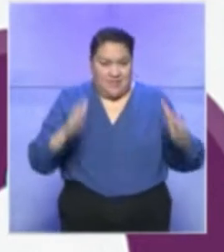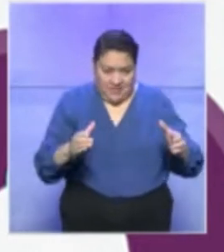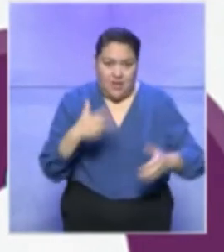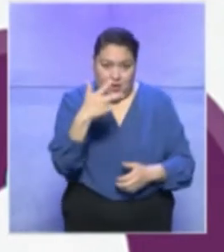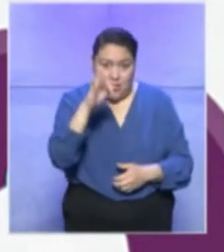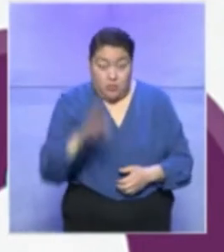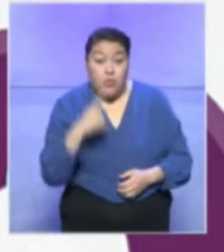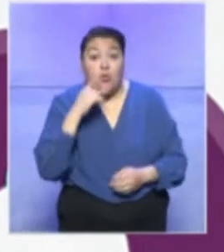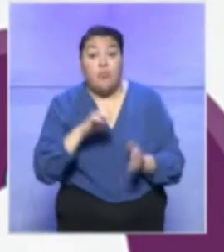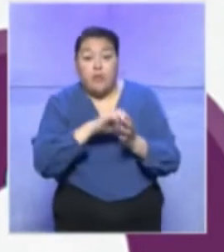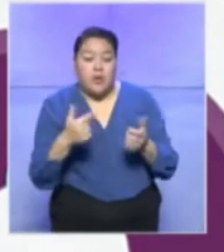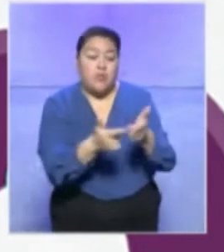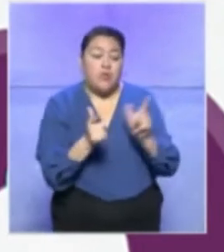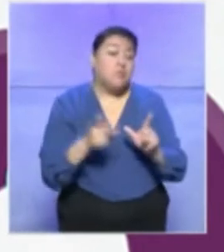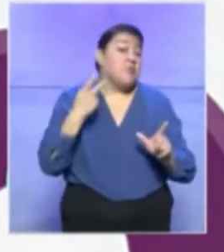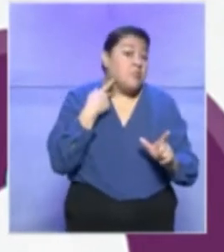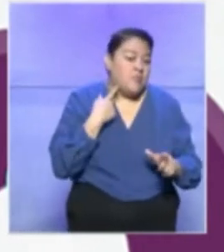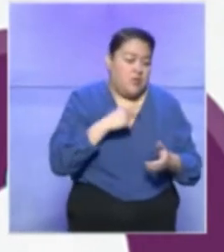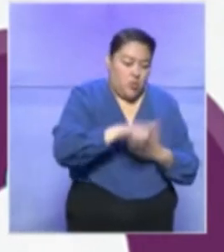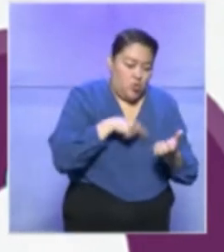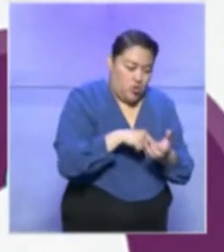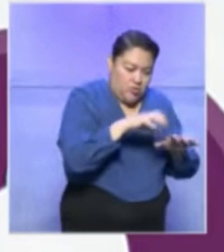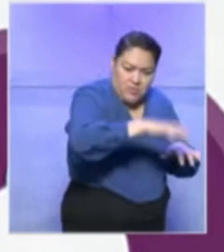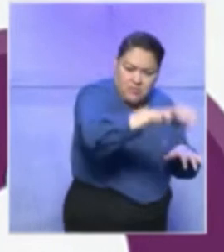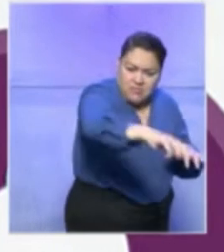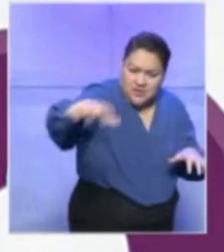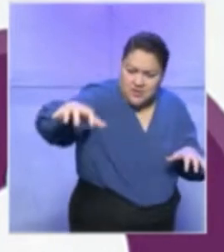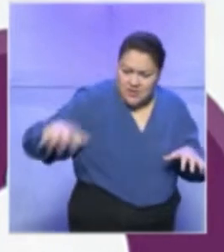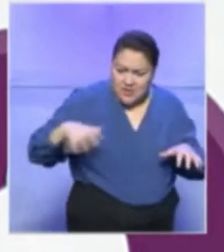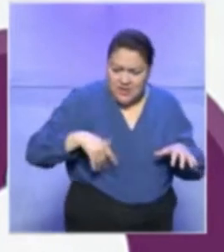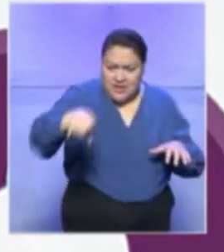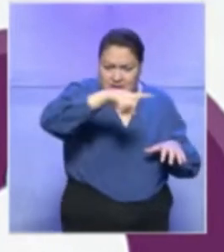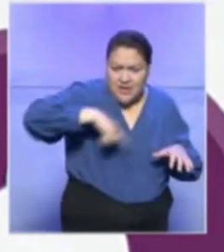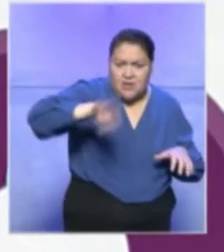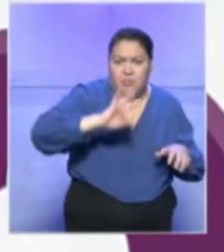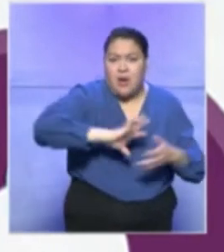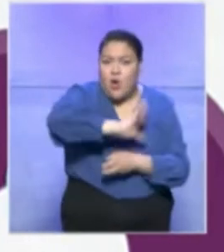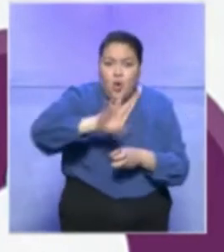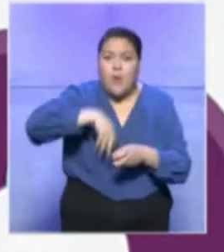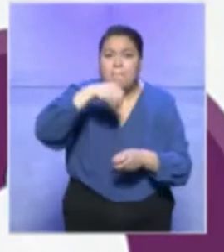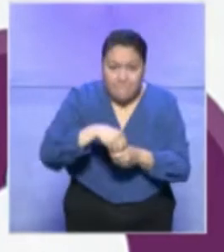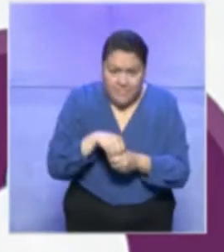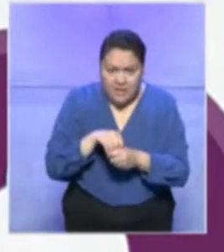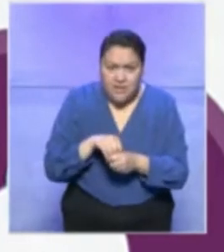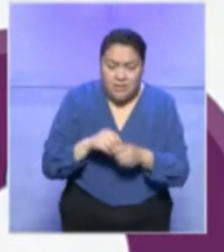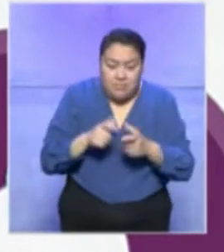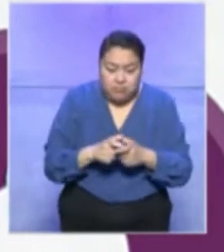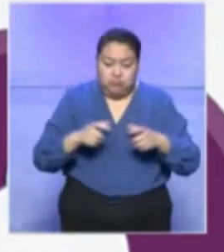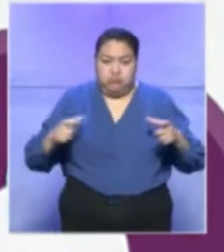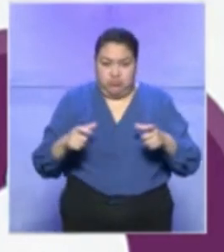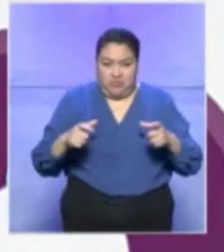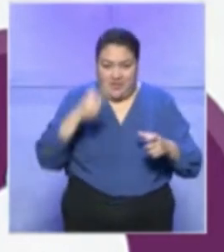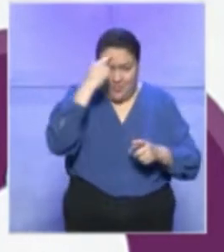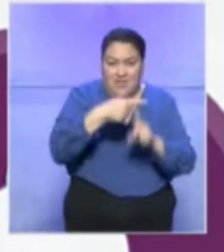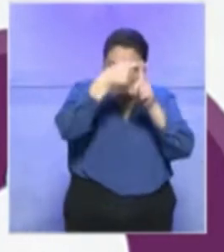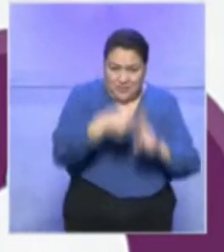partido político que por sus triunfos en distritos uninominales obtenga un porcentaje de curules del total de la Cámara superior a la suma